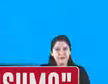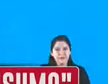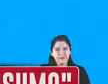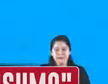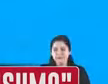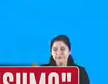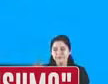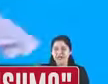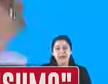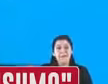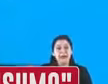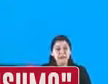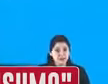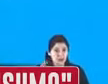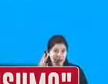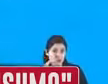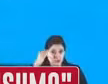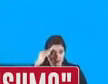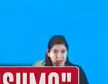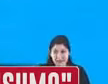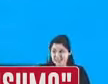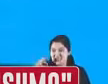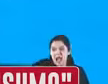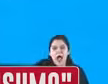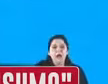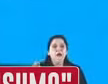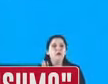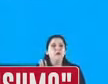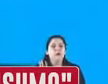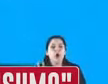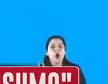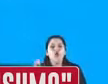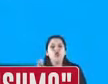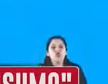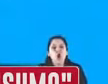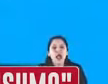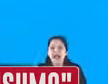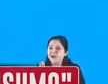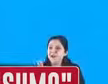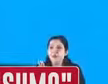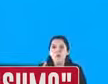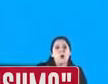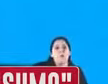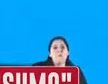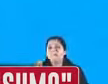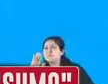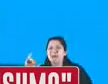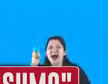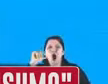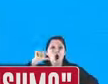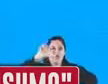el país del 2015 el salario era el salario en dólares más alto de latinoamérica